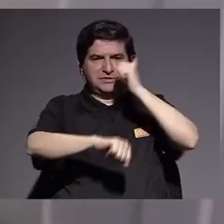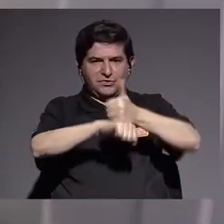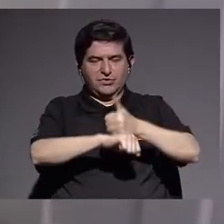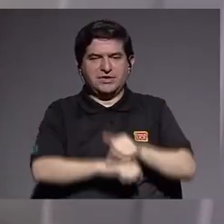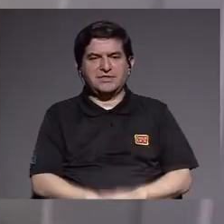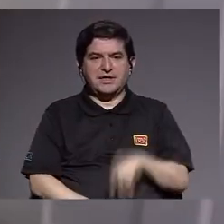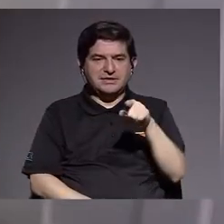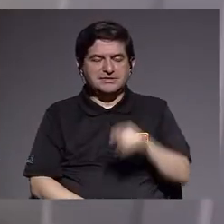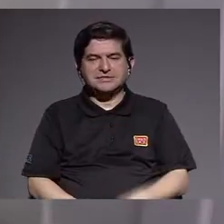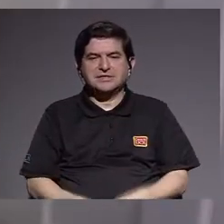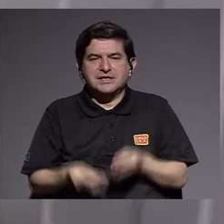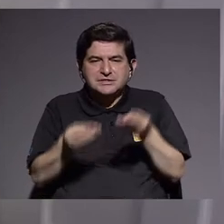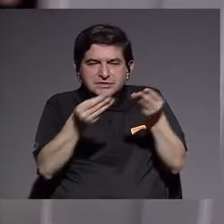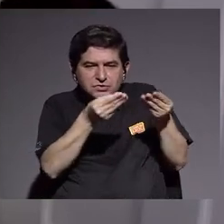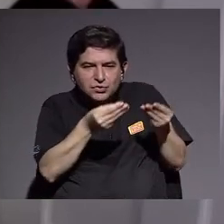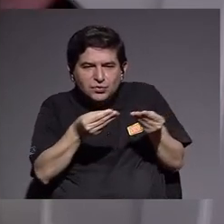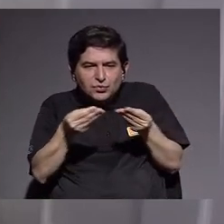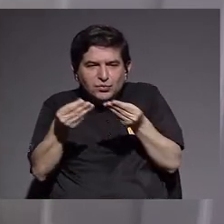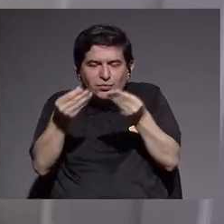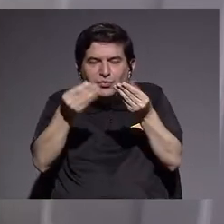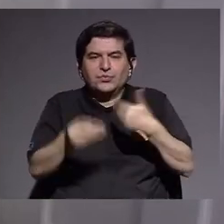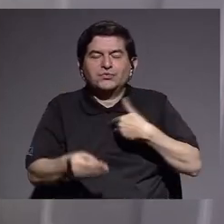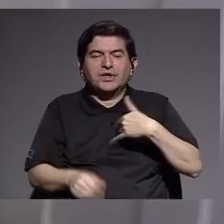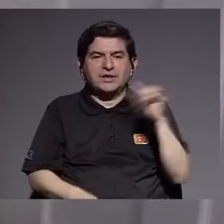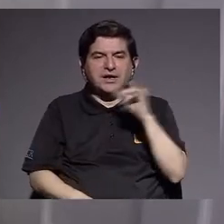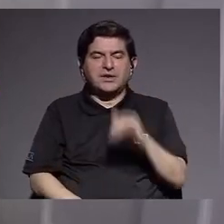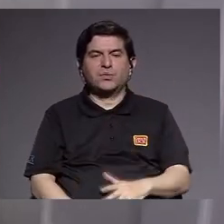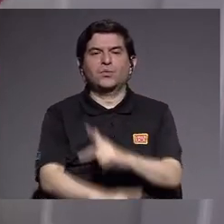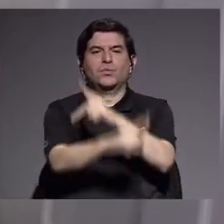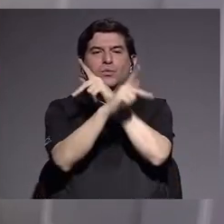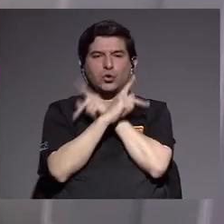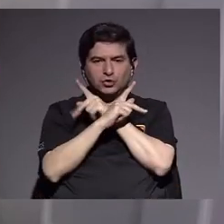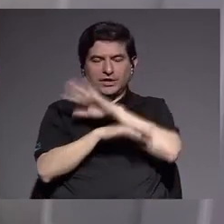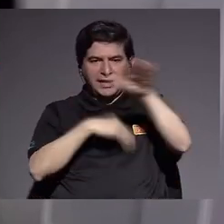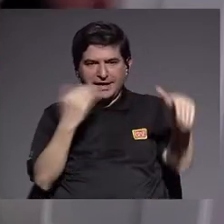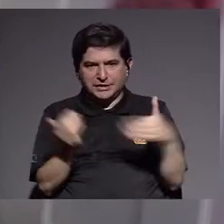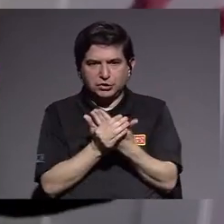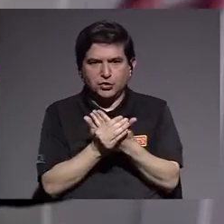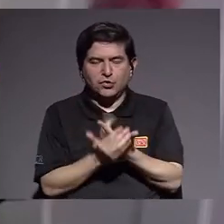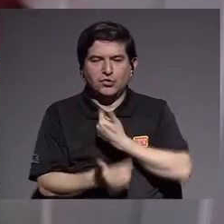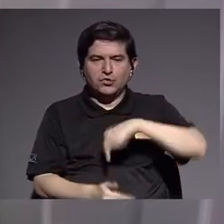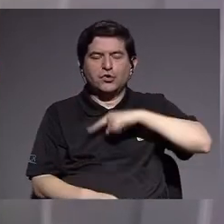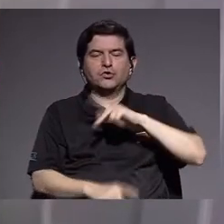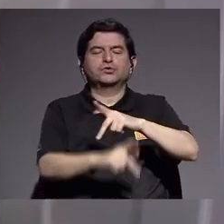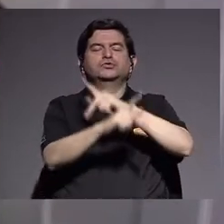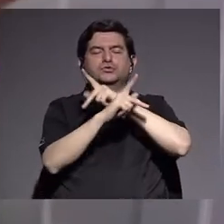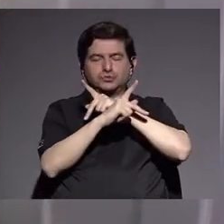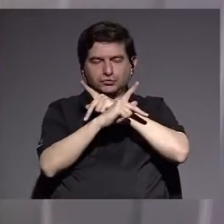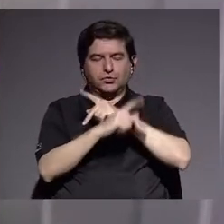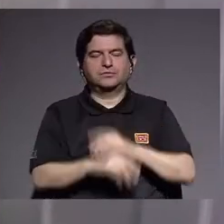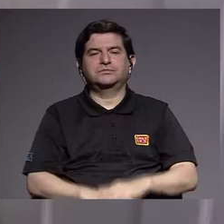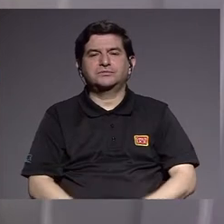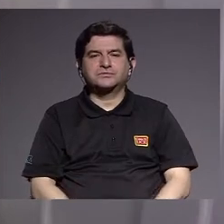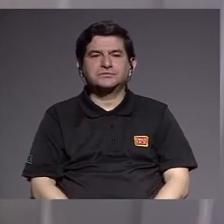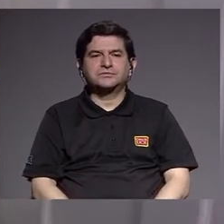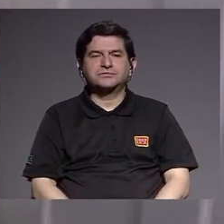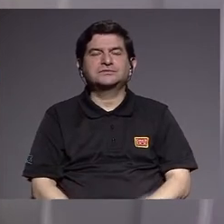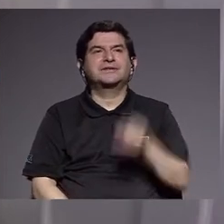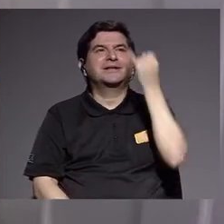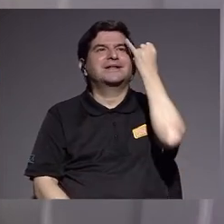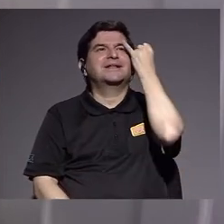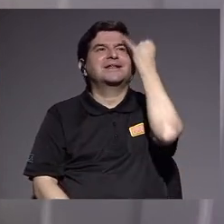seguridad y entonces si generamos espero solo tenemos que también proteger todo esto todos nosotros nos